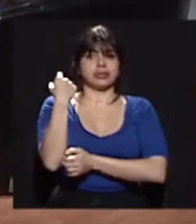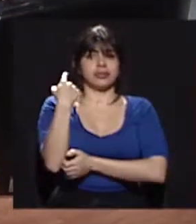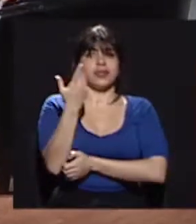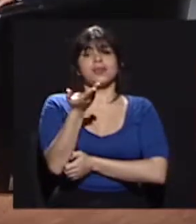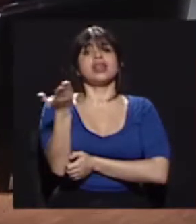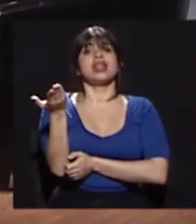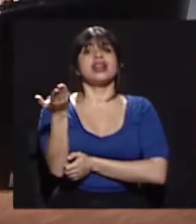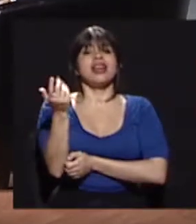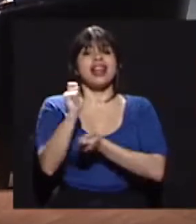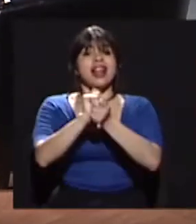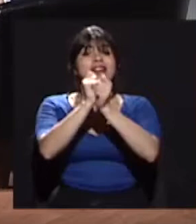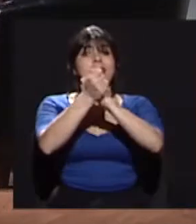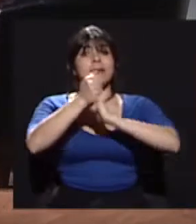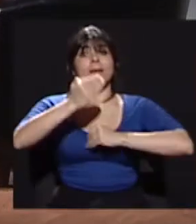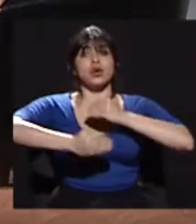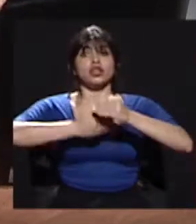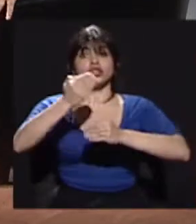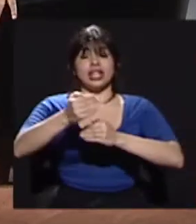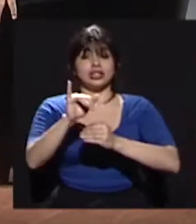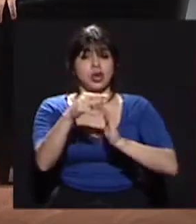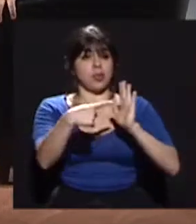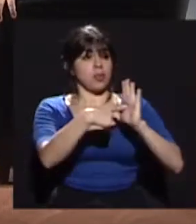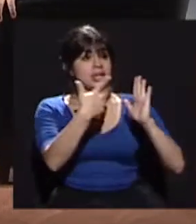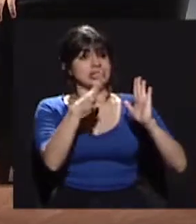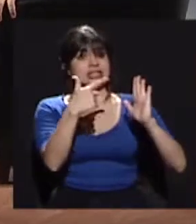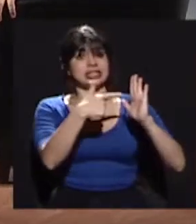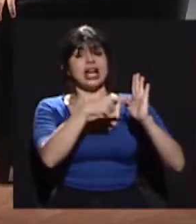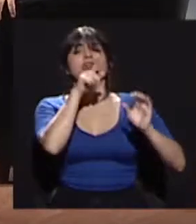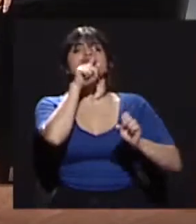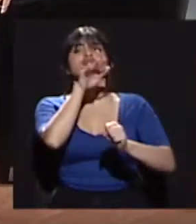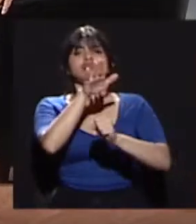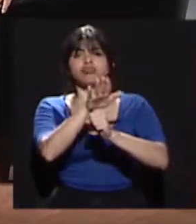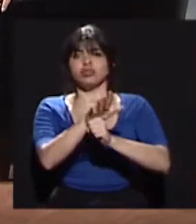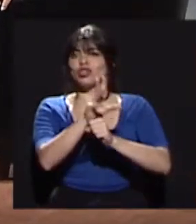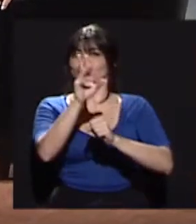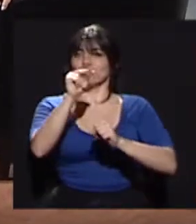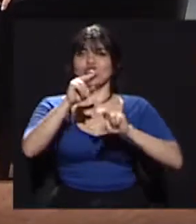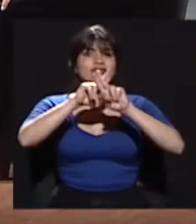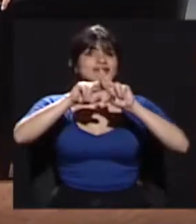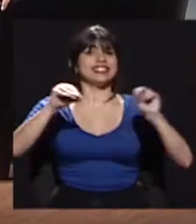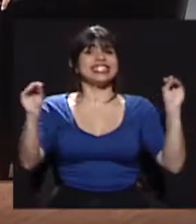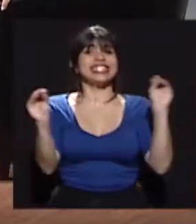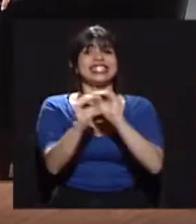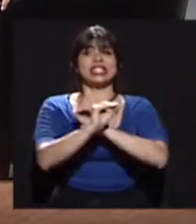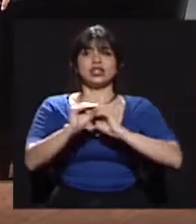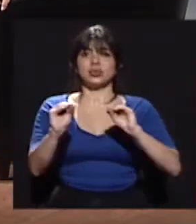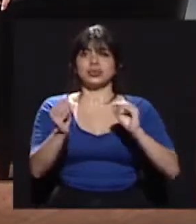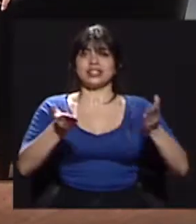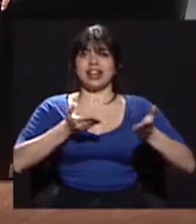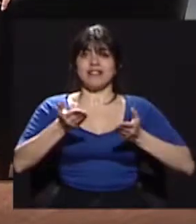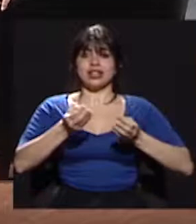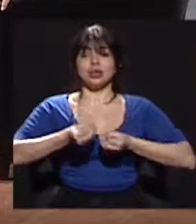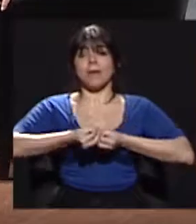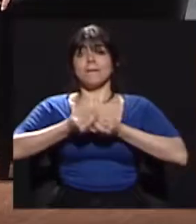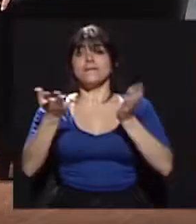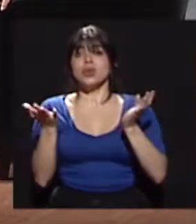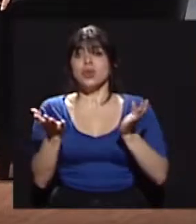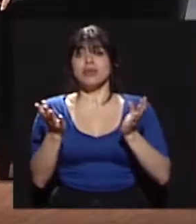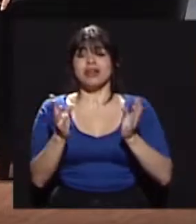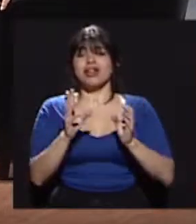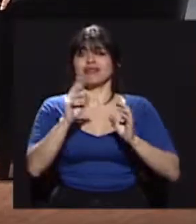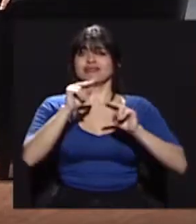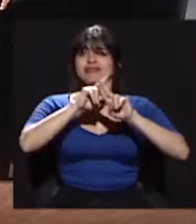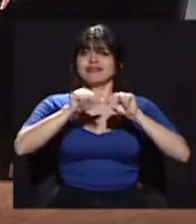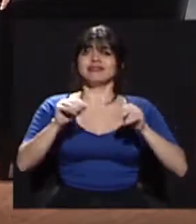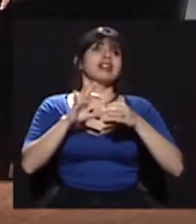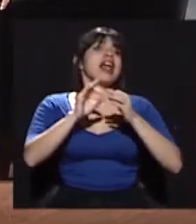la reforma procesal tal y como está garantiza que no se van a suspender ningún servicio público que tenga que ver